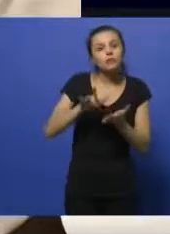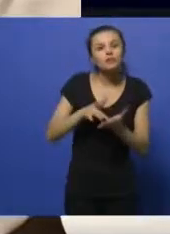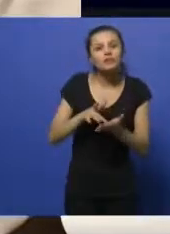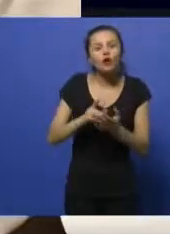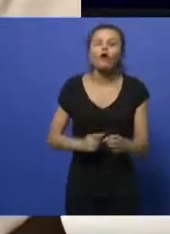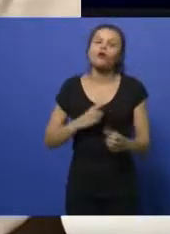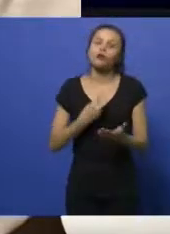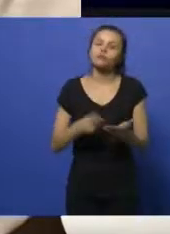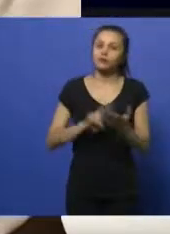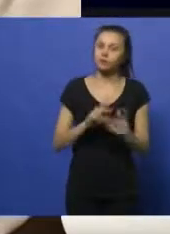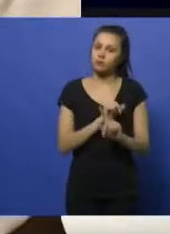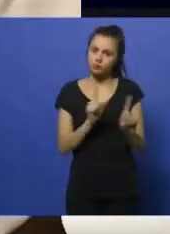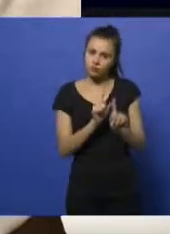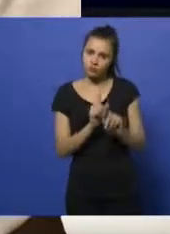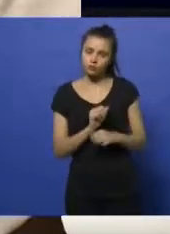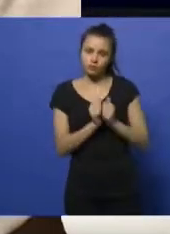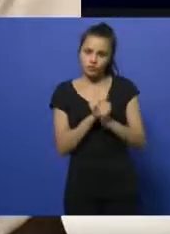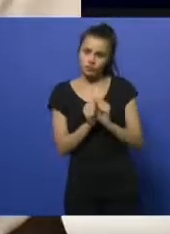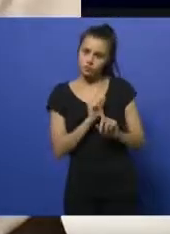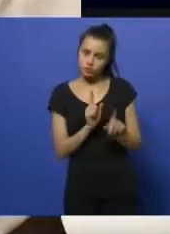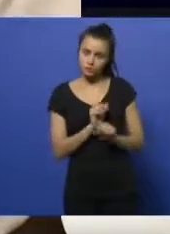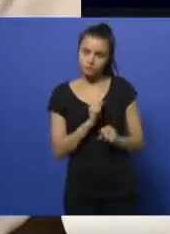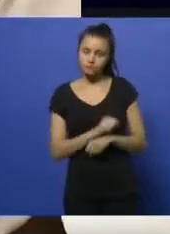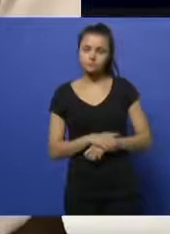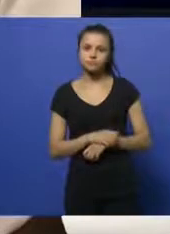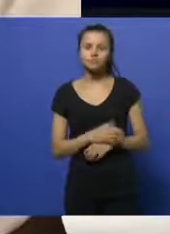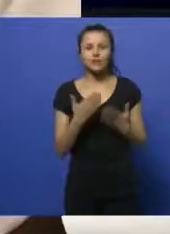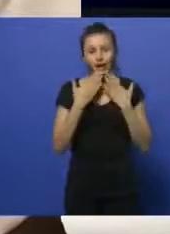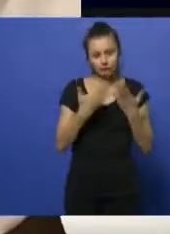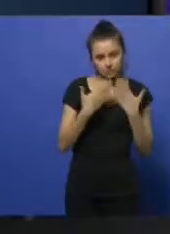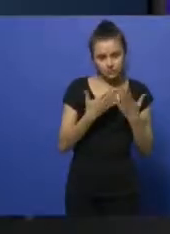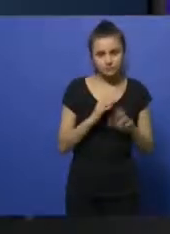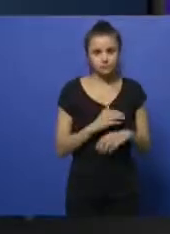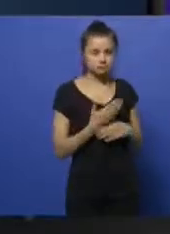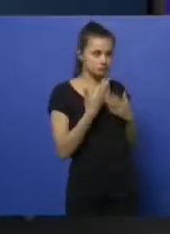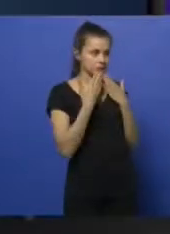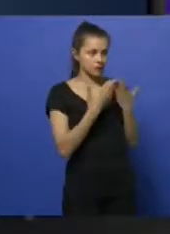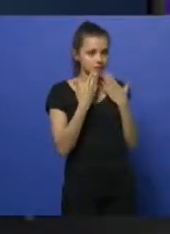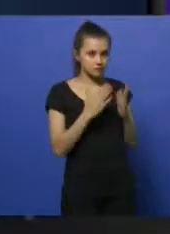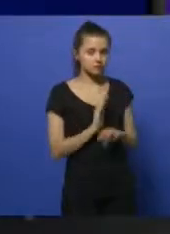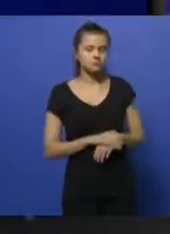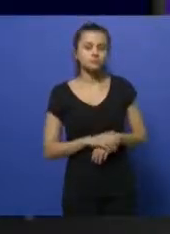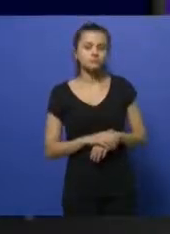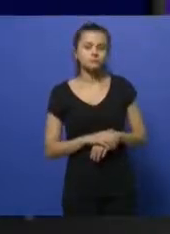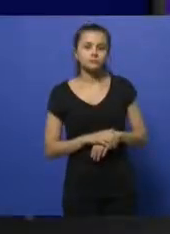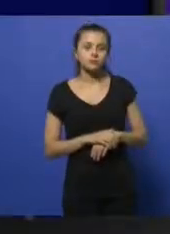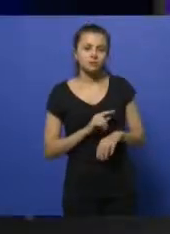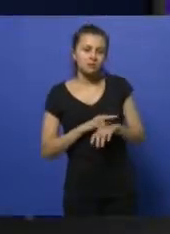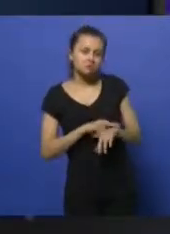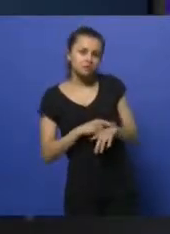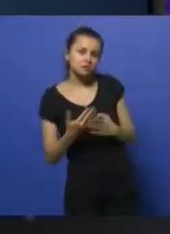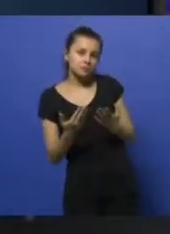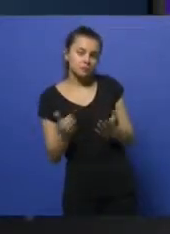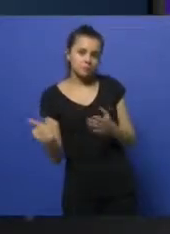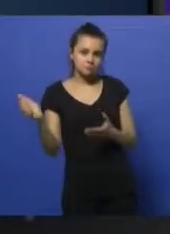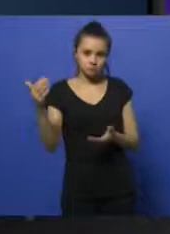van a volver a ser parte de Fabricaciones. Muchachos, gracias por haber venido, por haberse hecho un lugar y venir a